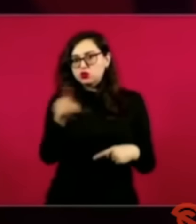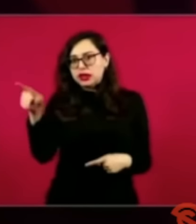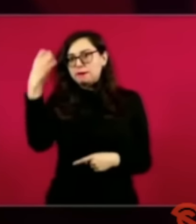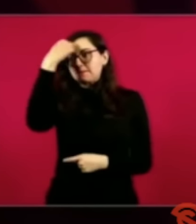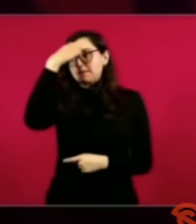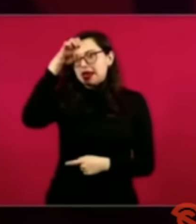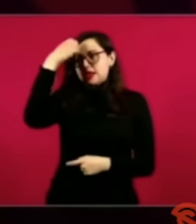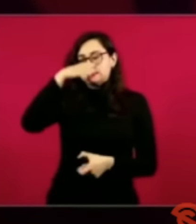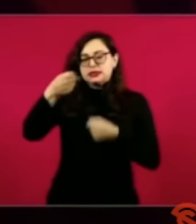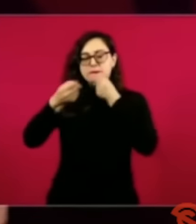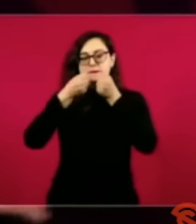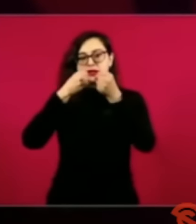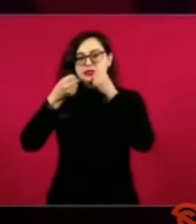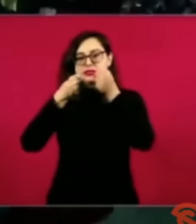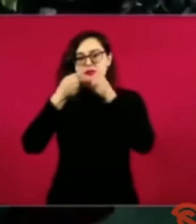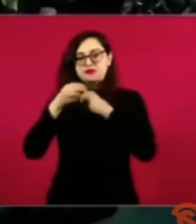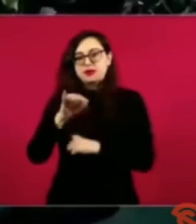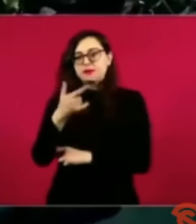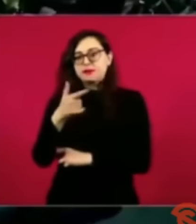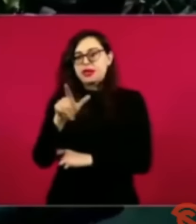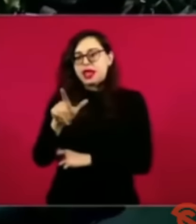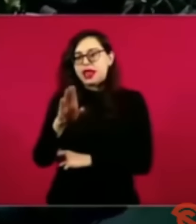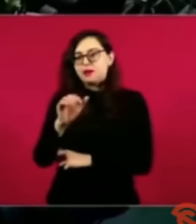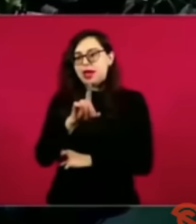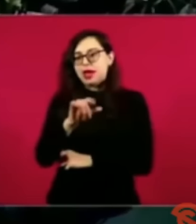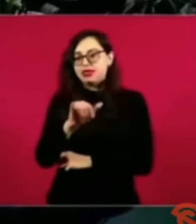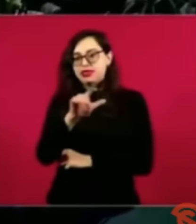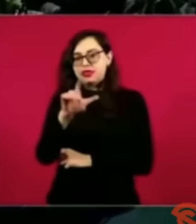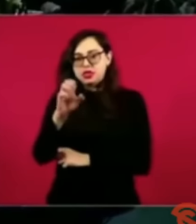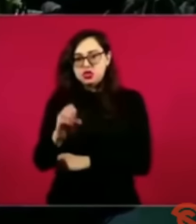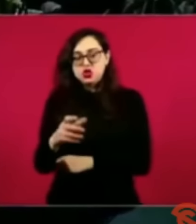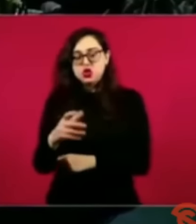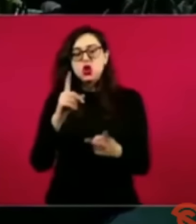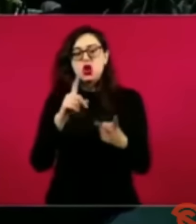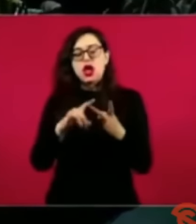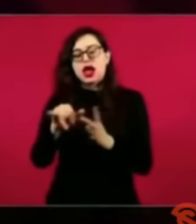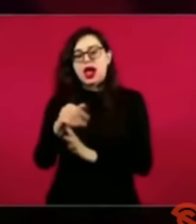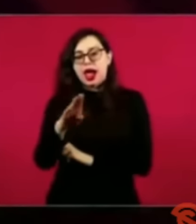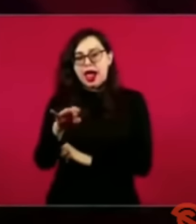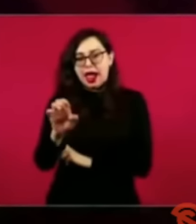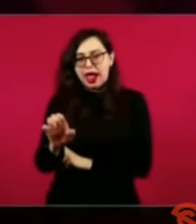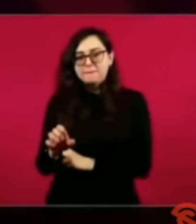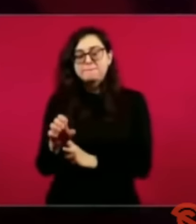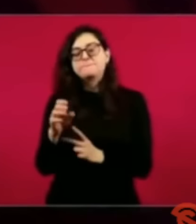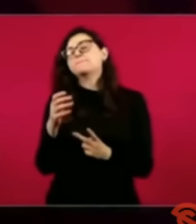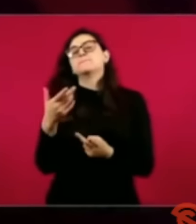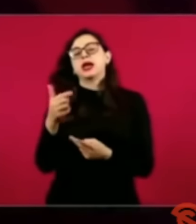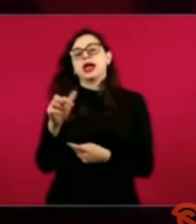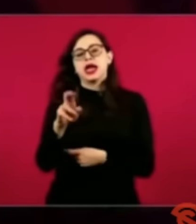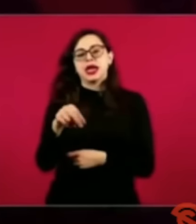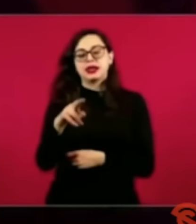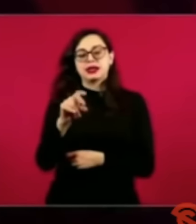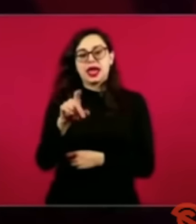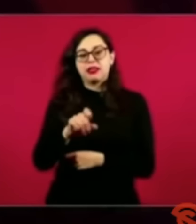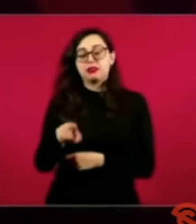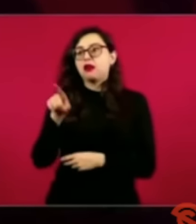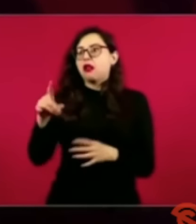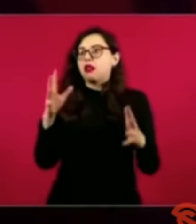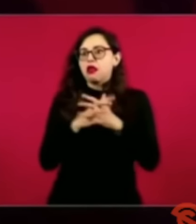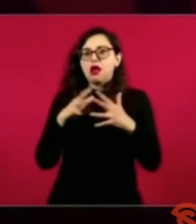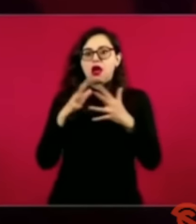Miguel Vadillo, por ejemplo, director de la revista Contralínea, el querido Jaime Hernández, corresponsal de guerra y